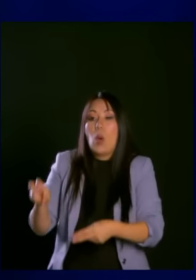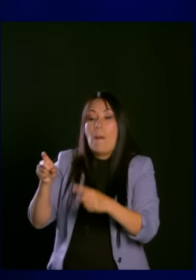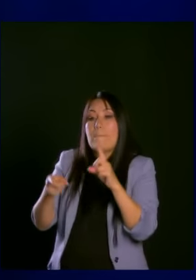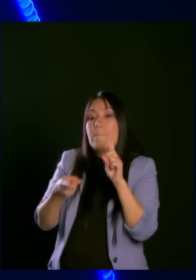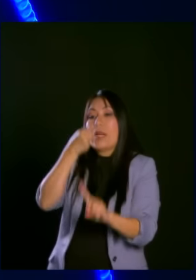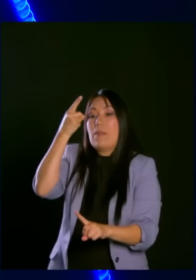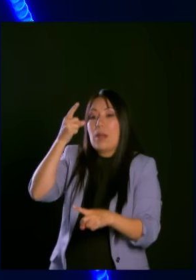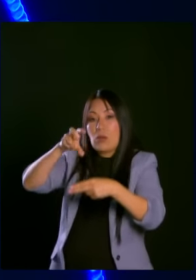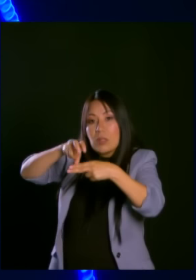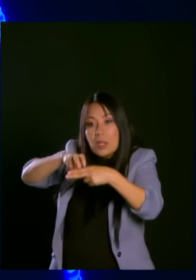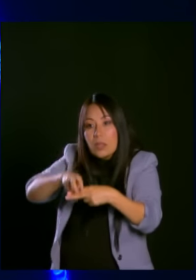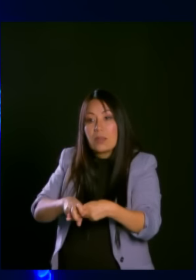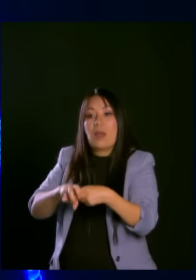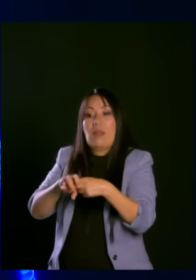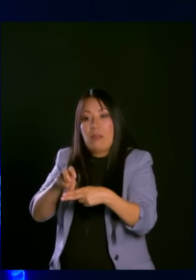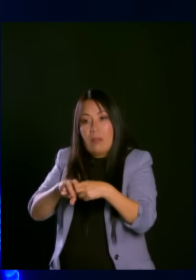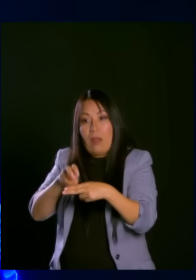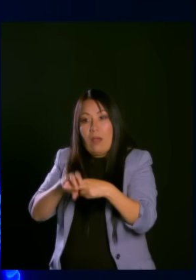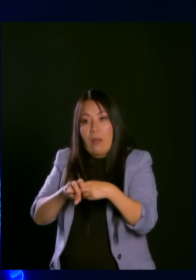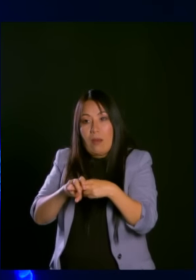ganó, eso es al final.